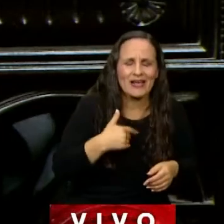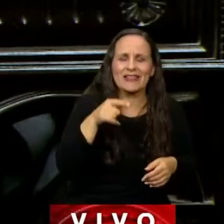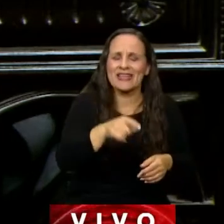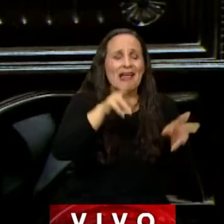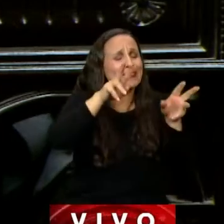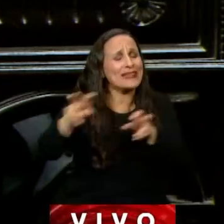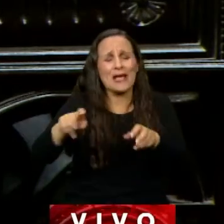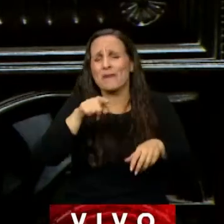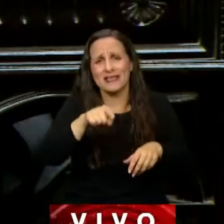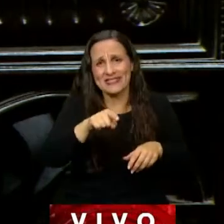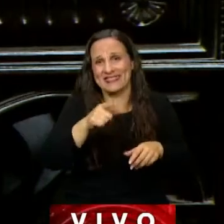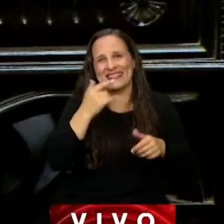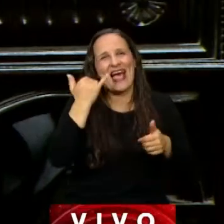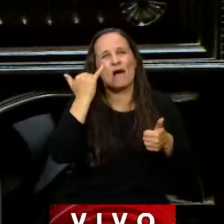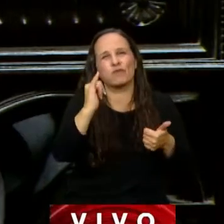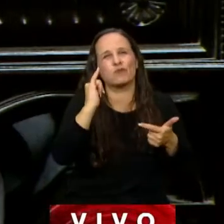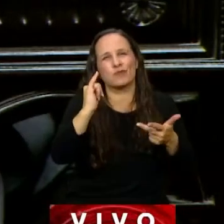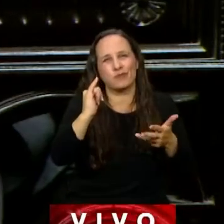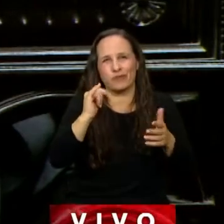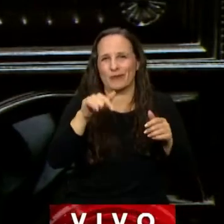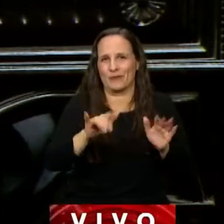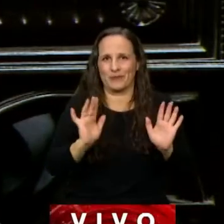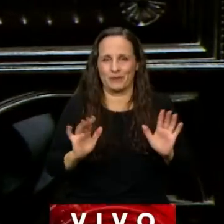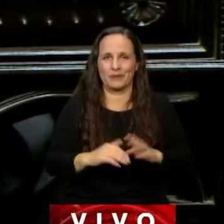explícitamente señalados con estas palabras que lo estamos diciendo.